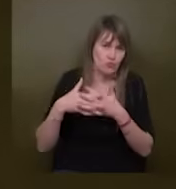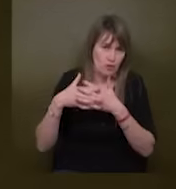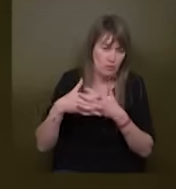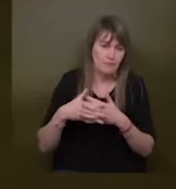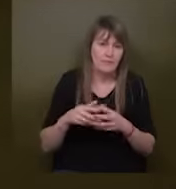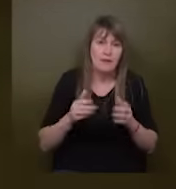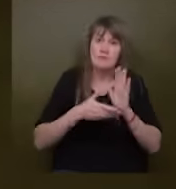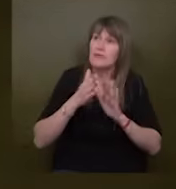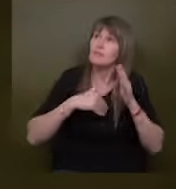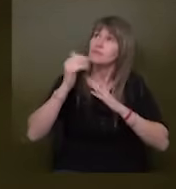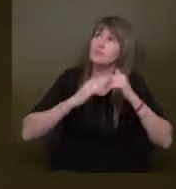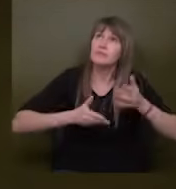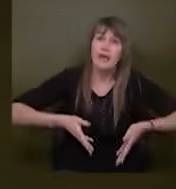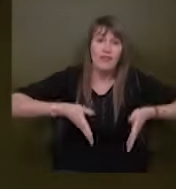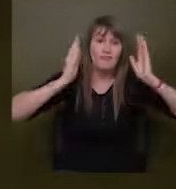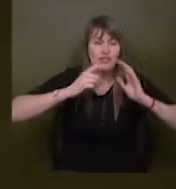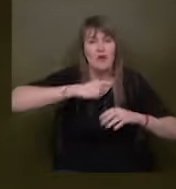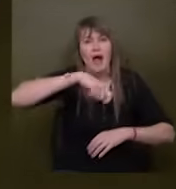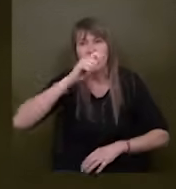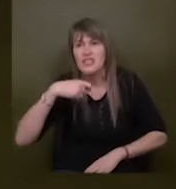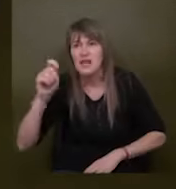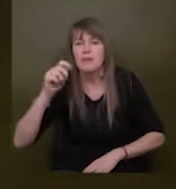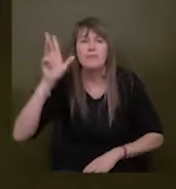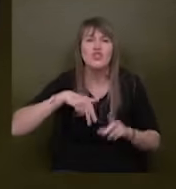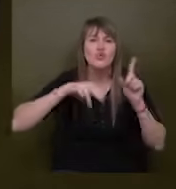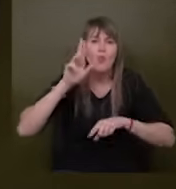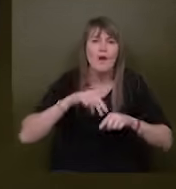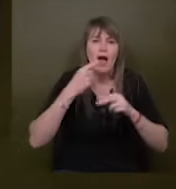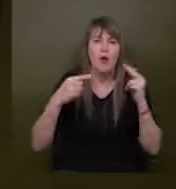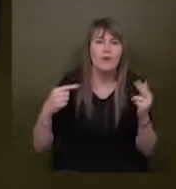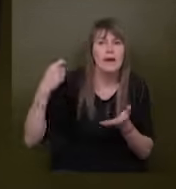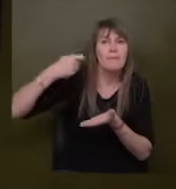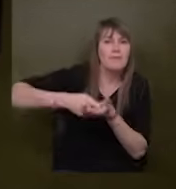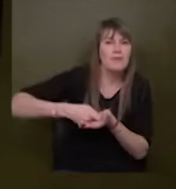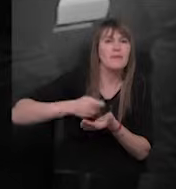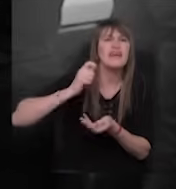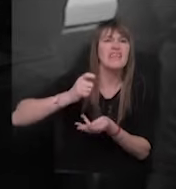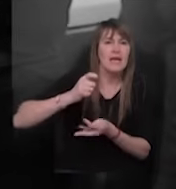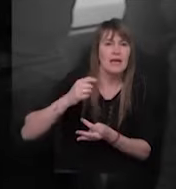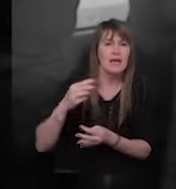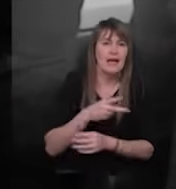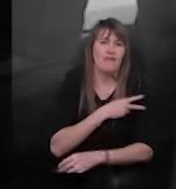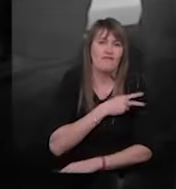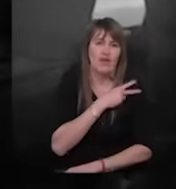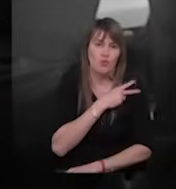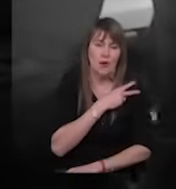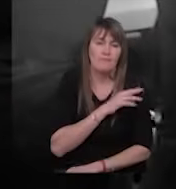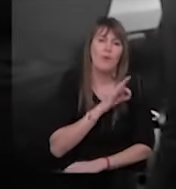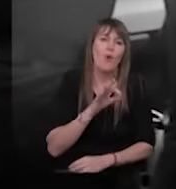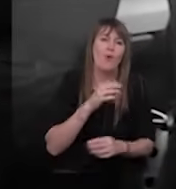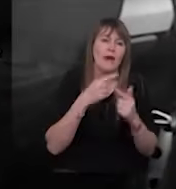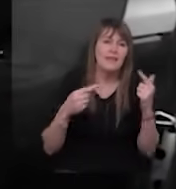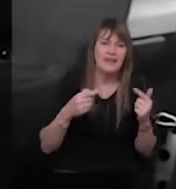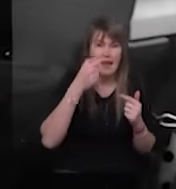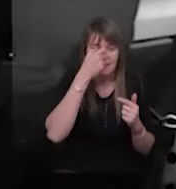refaccionar el edificio en materia de albañilería, pintura, alguna cosa de esas, los fondos los proporcionaba la Jefatura. Si era para material